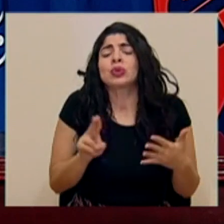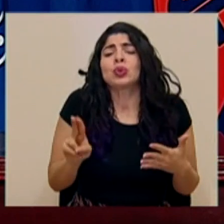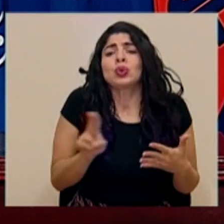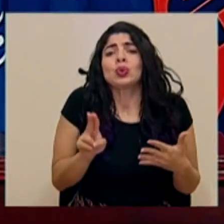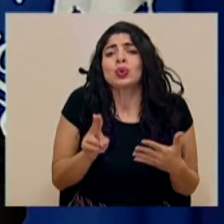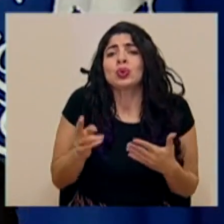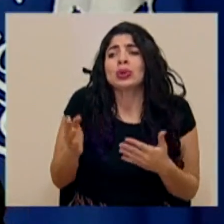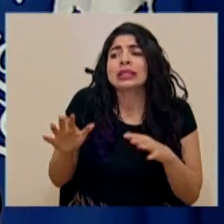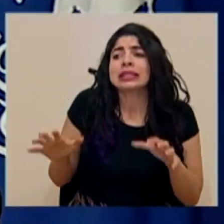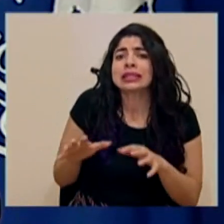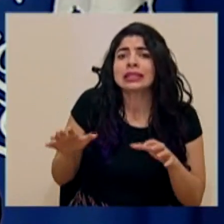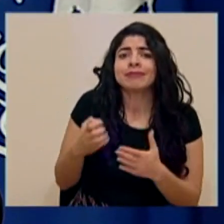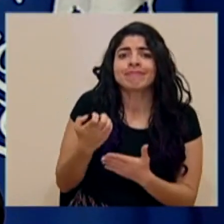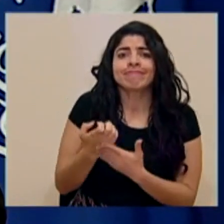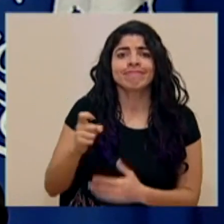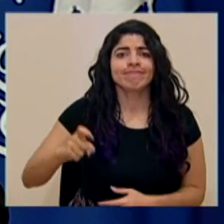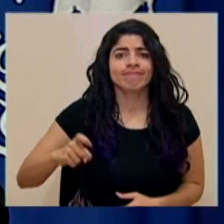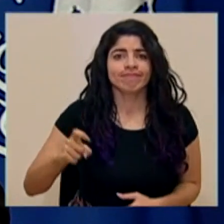reactivación económica.